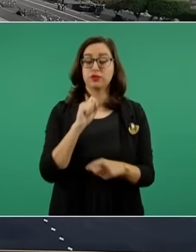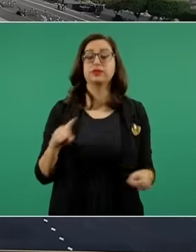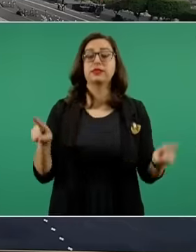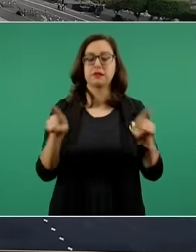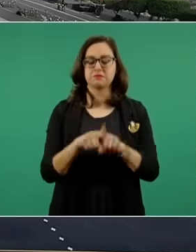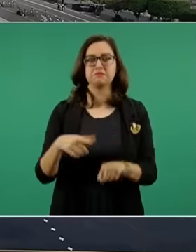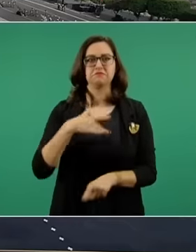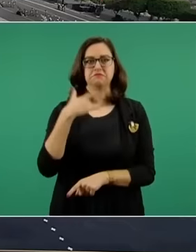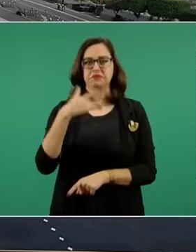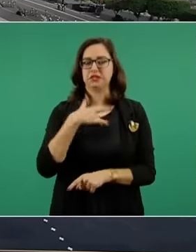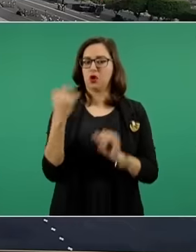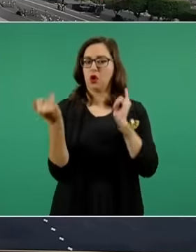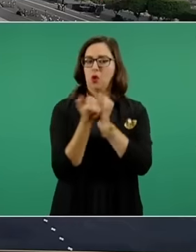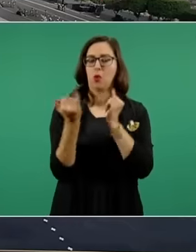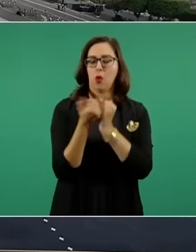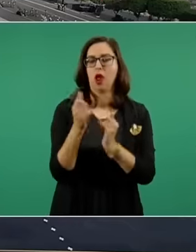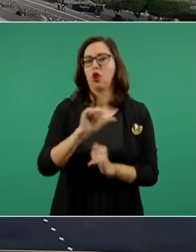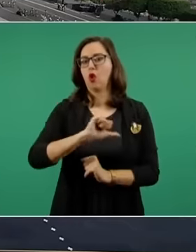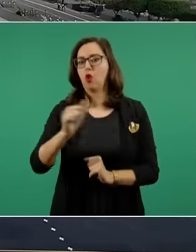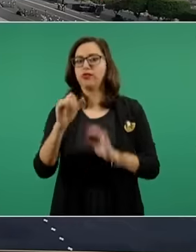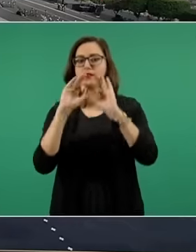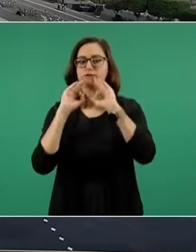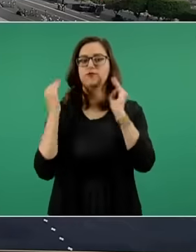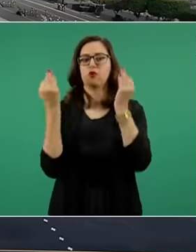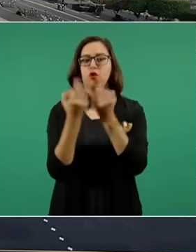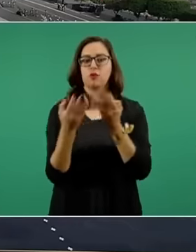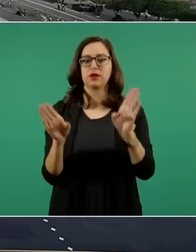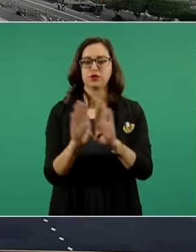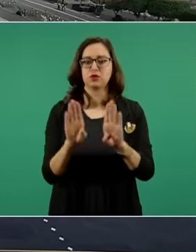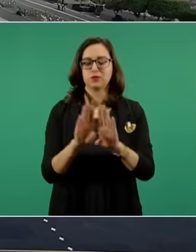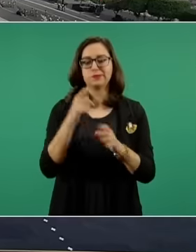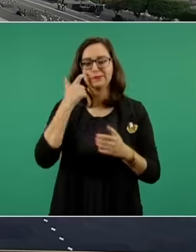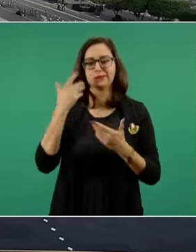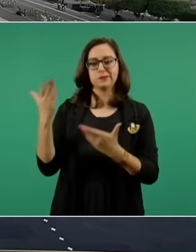otras manifestaciones, la consolidación de la...